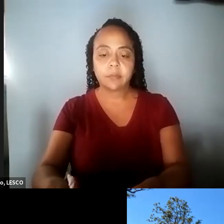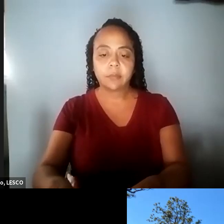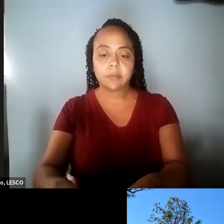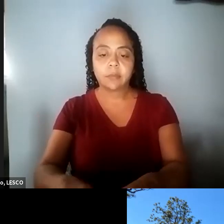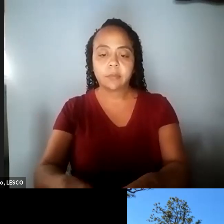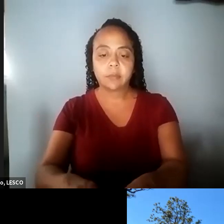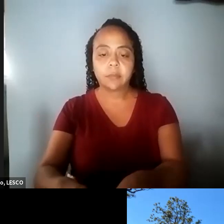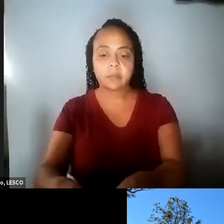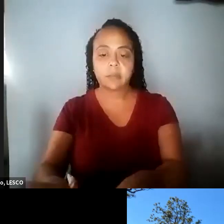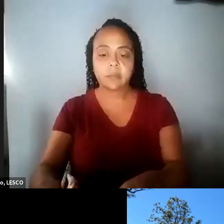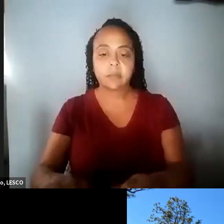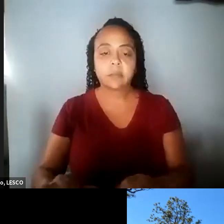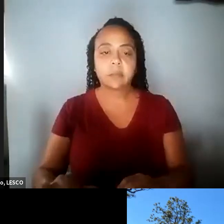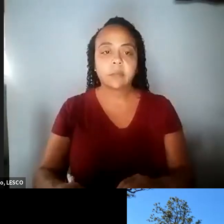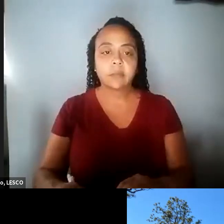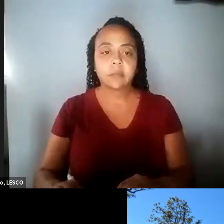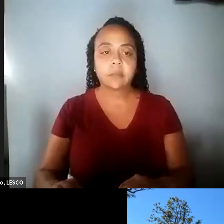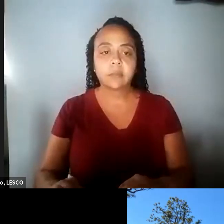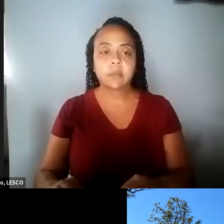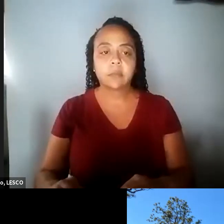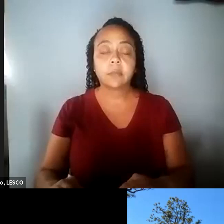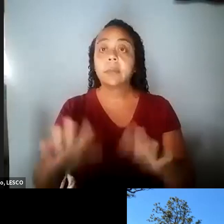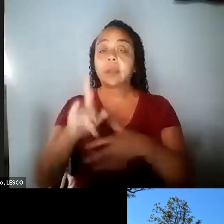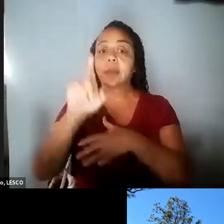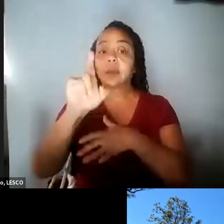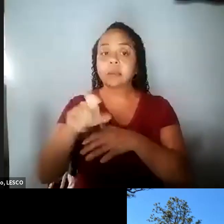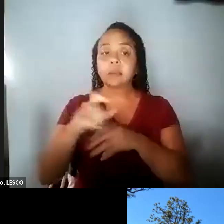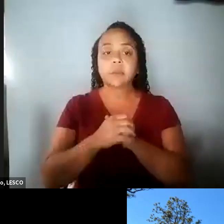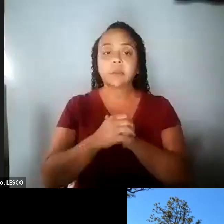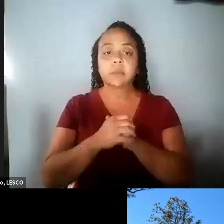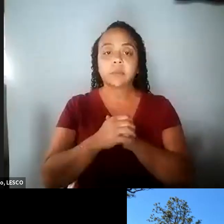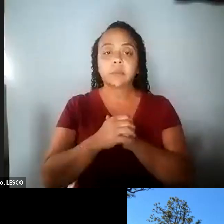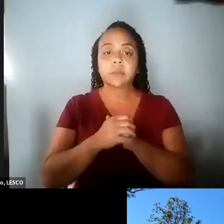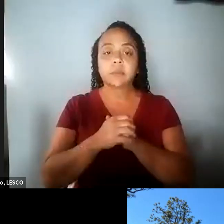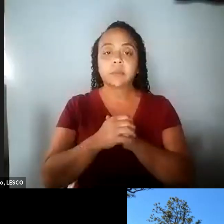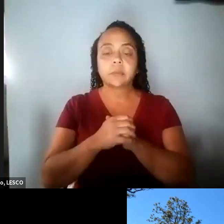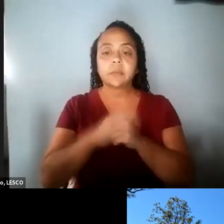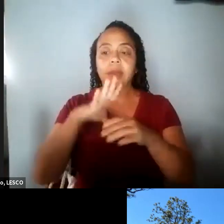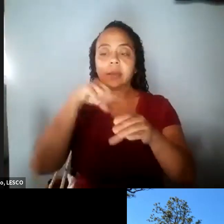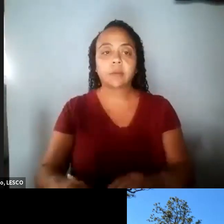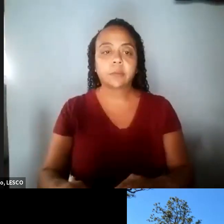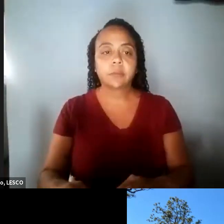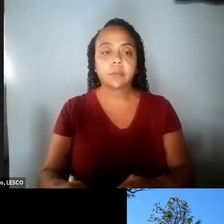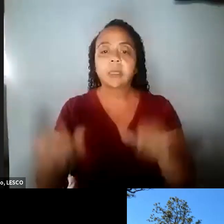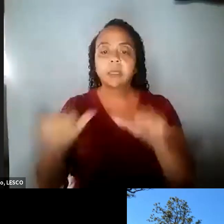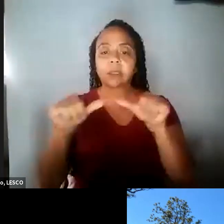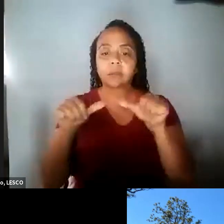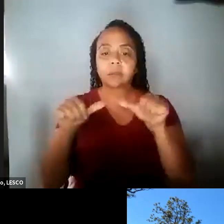el que ustedes pertenecen que requerimos nahuel dentro de la parte del sector multi